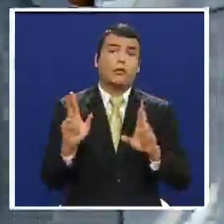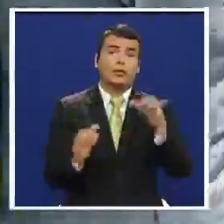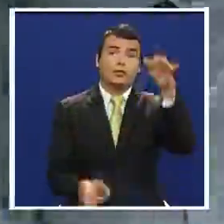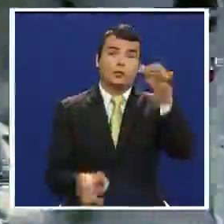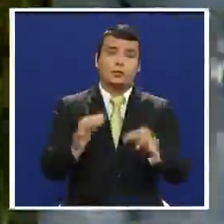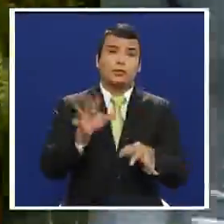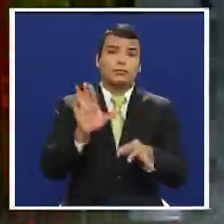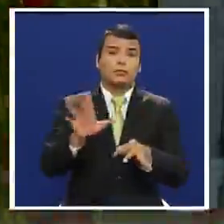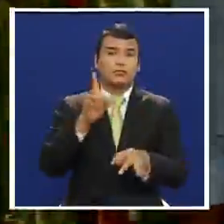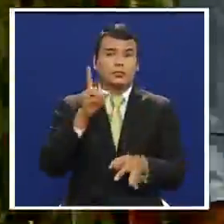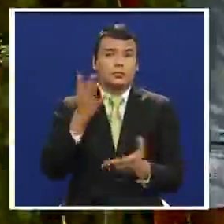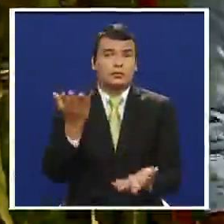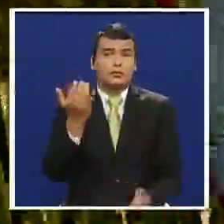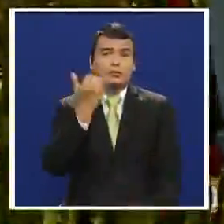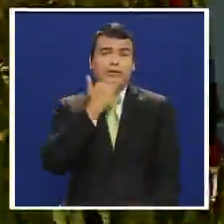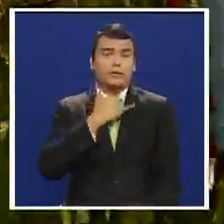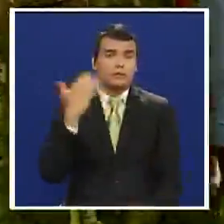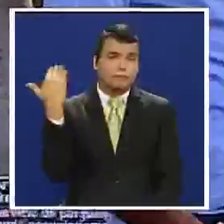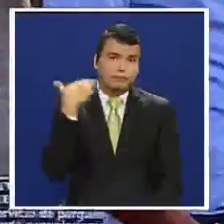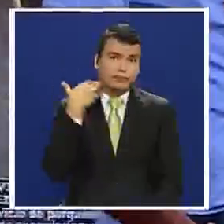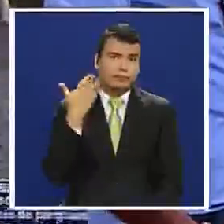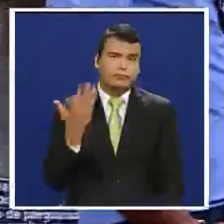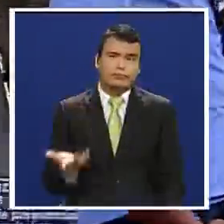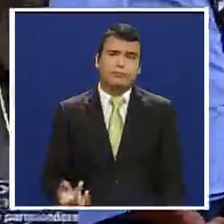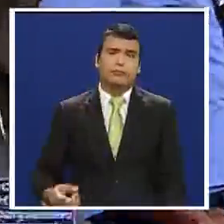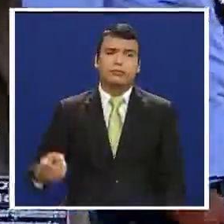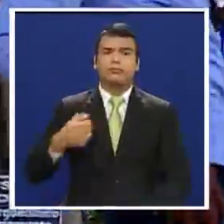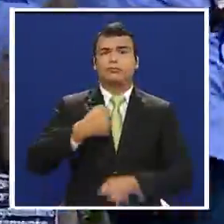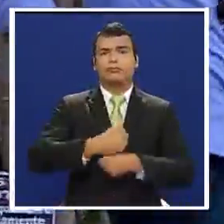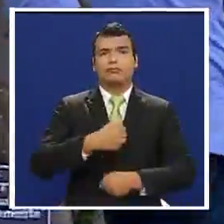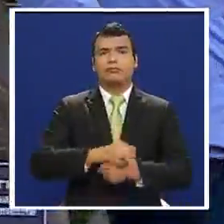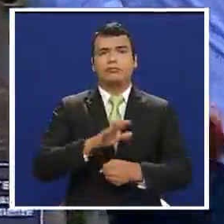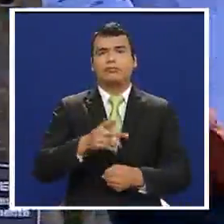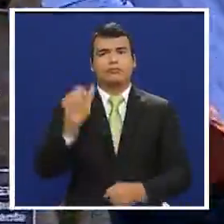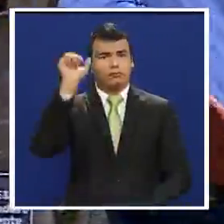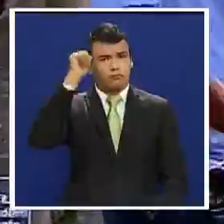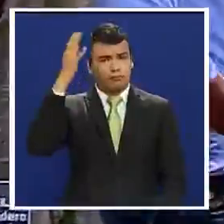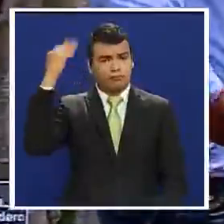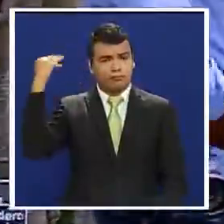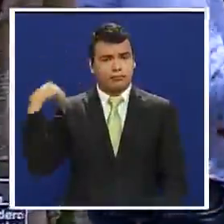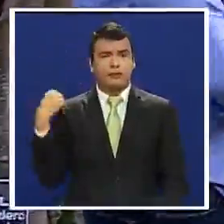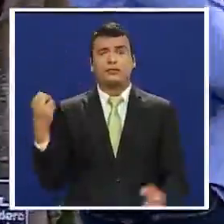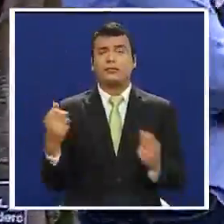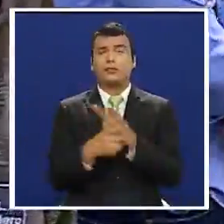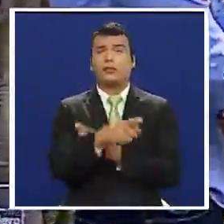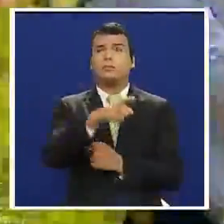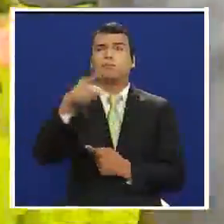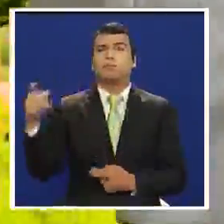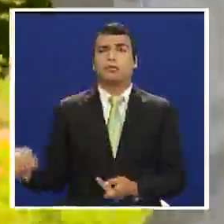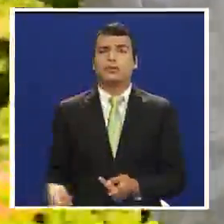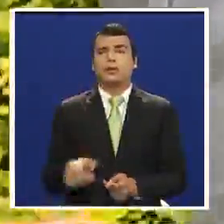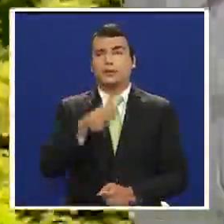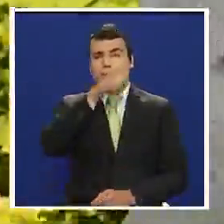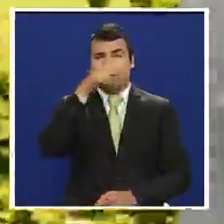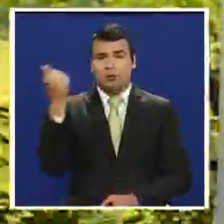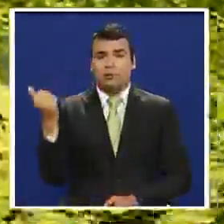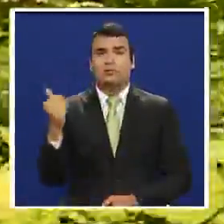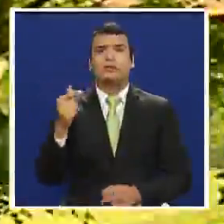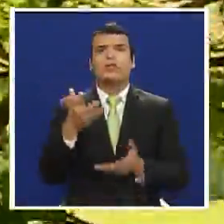de permanecer por fuera de sus propiedades sin perder la esperanza de que no lo condenen por un error que cometieron algunos de sus familiares.